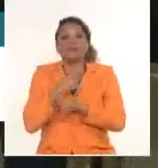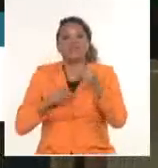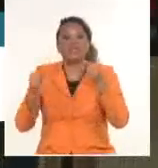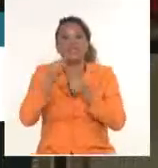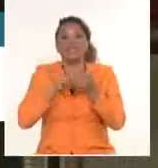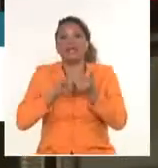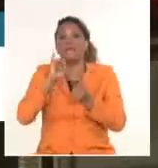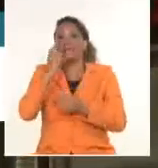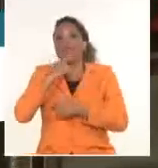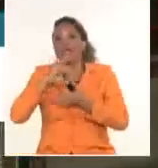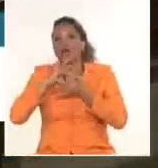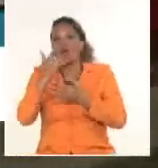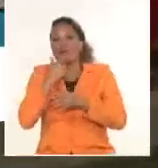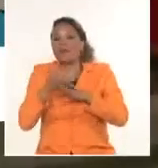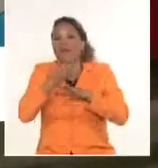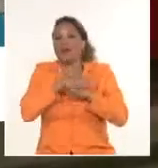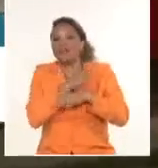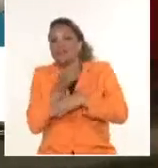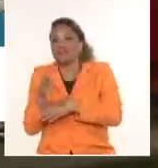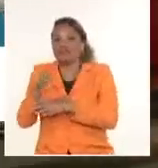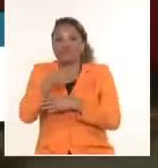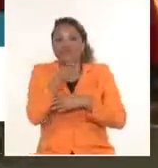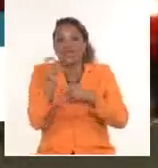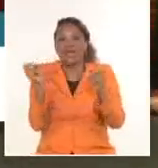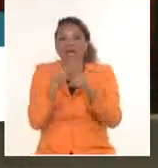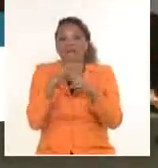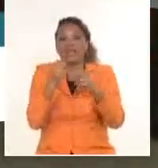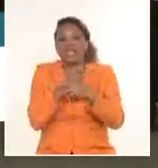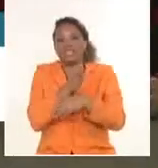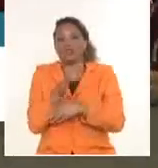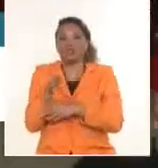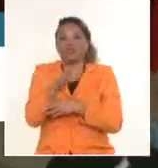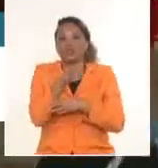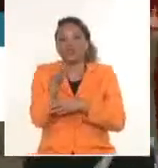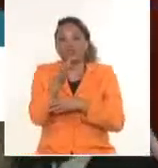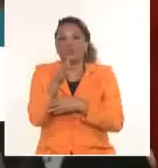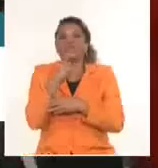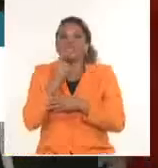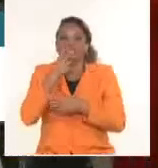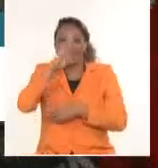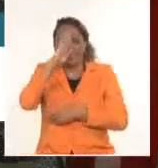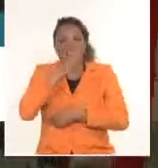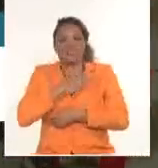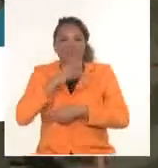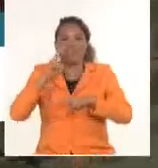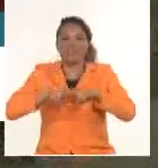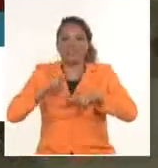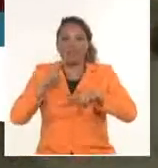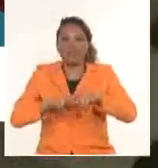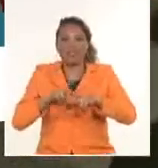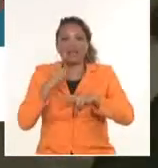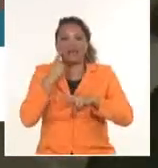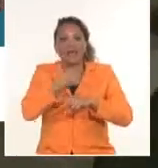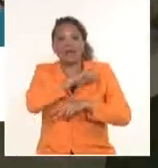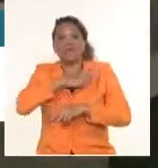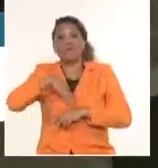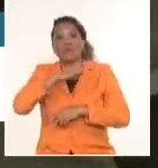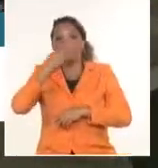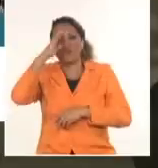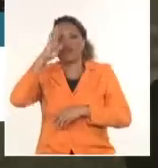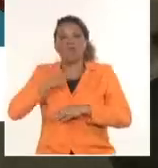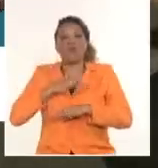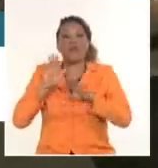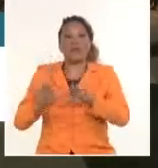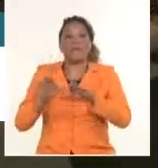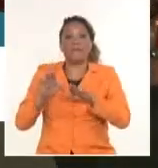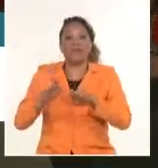van a hacer como un recorrido por las principales avenidas, las principales arterias de nuestra capital, para que el pueblo de Cuba que está